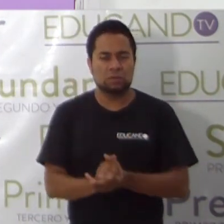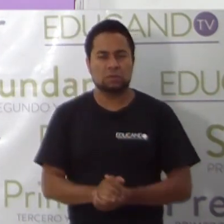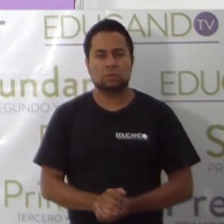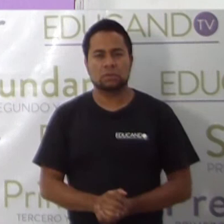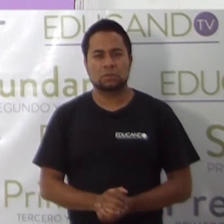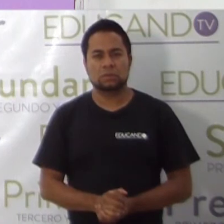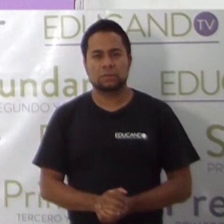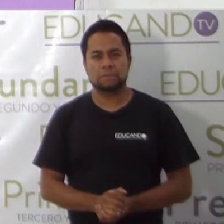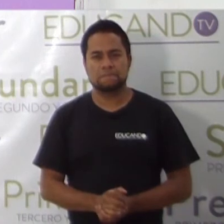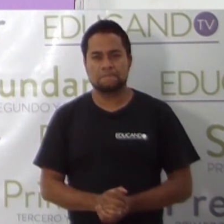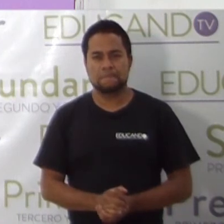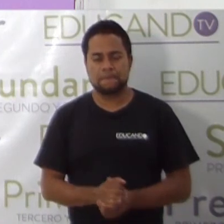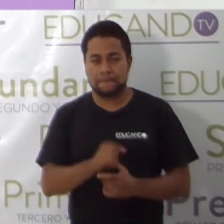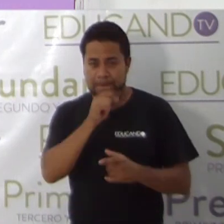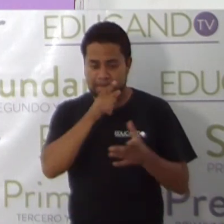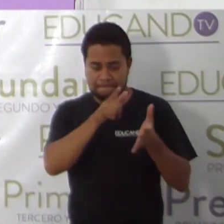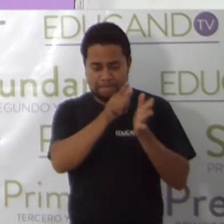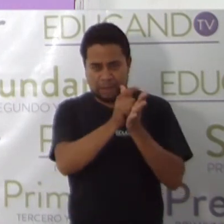como